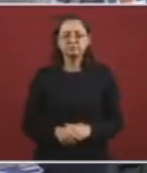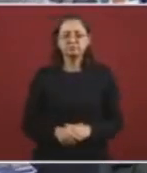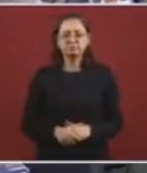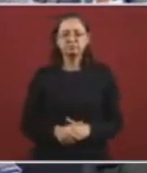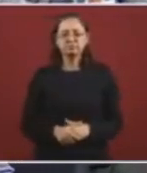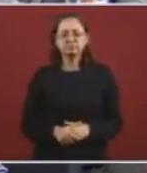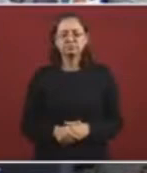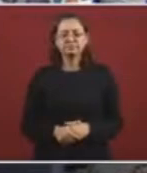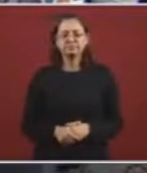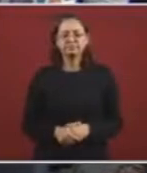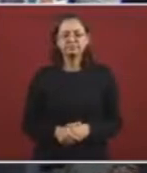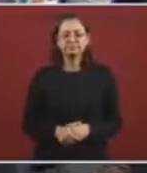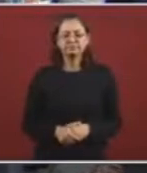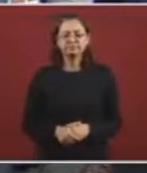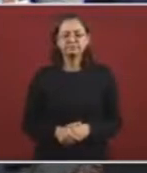Hay